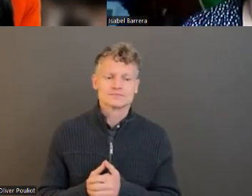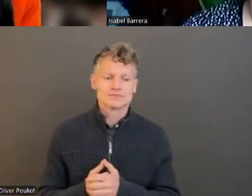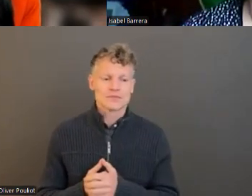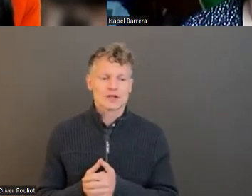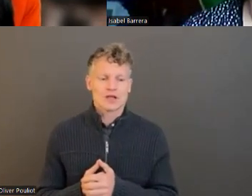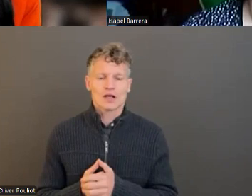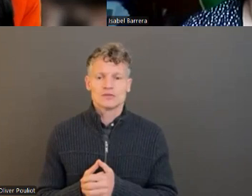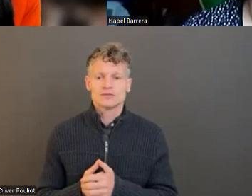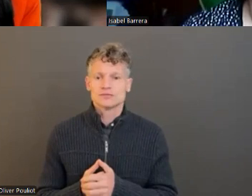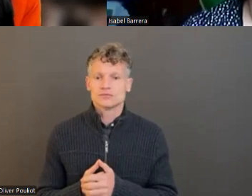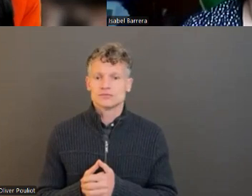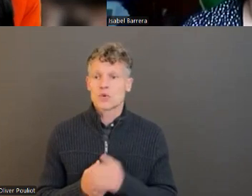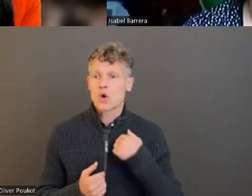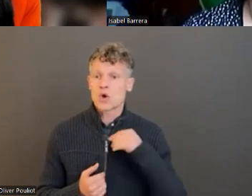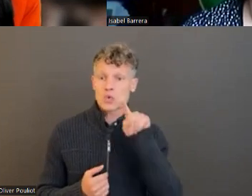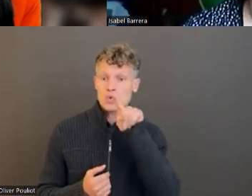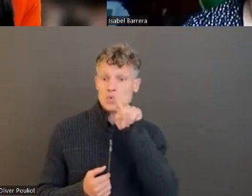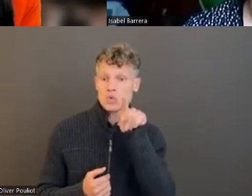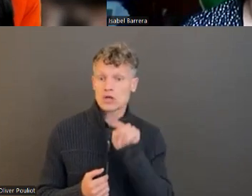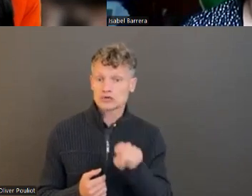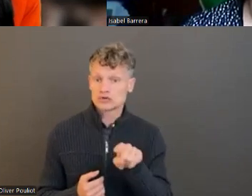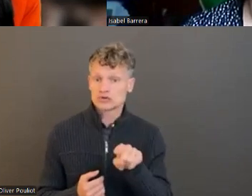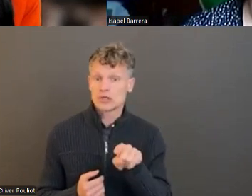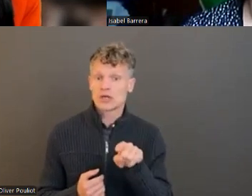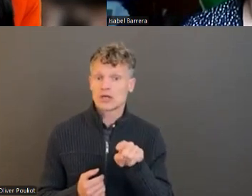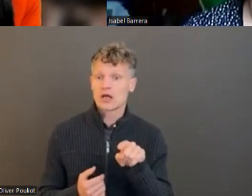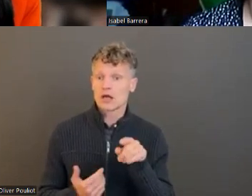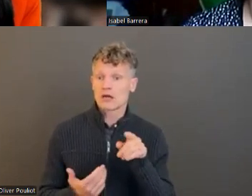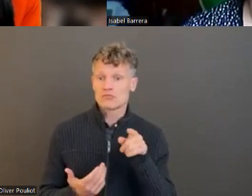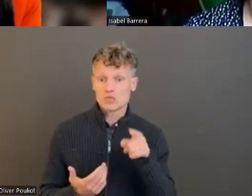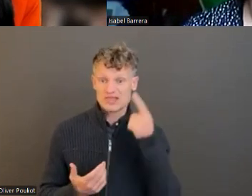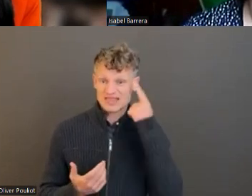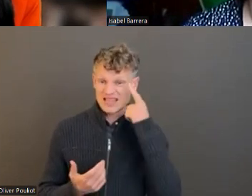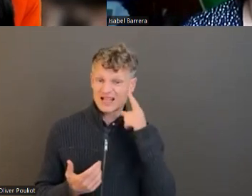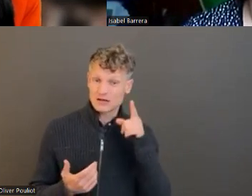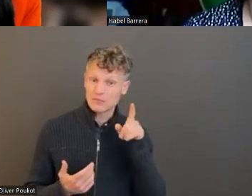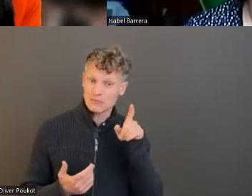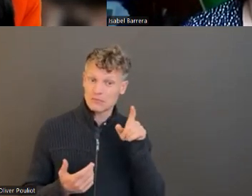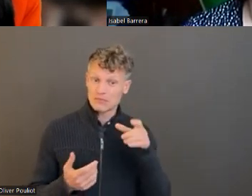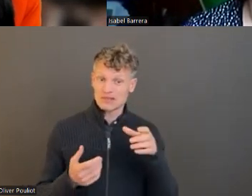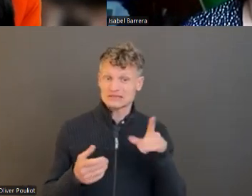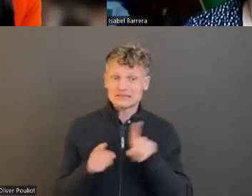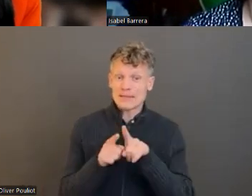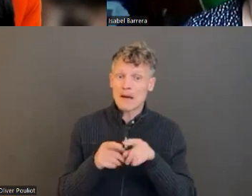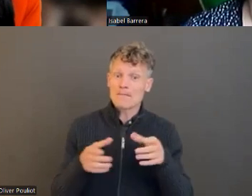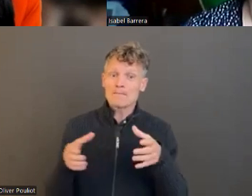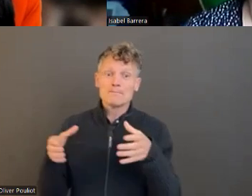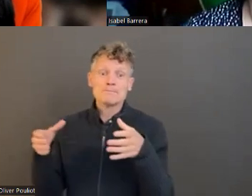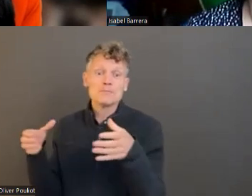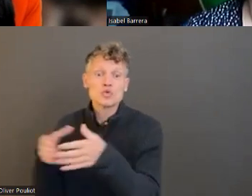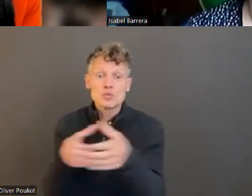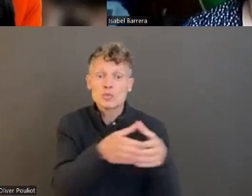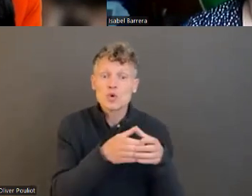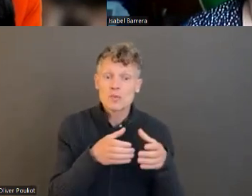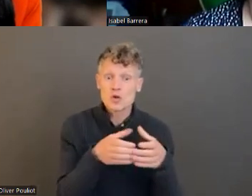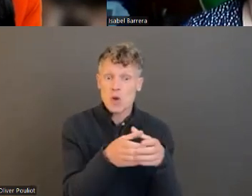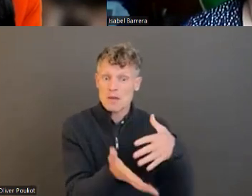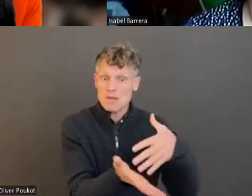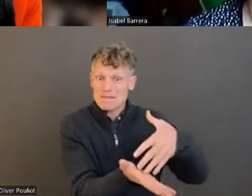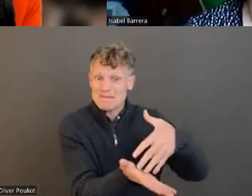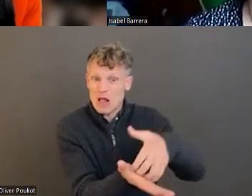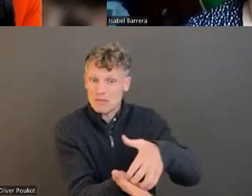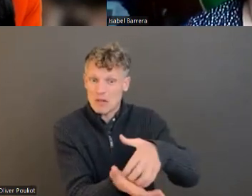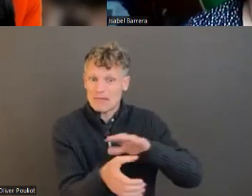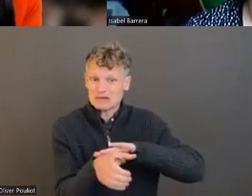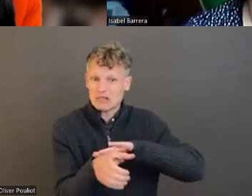be técnicas used by the health para sector, but also que to se be usen no used by solamente por parte other del sector de sectors la such salud, as sino también para que lo usen education, los otros housing, sectores, por ejemplo, el etc. sector de